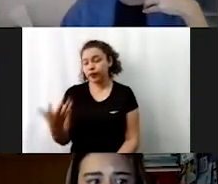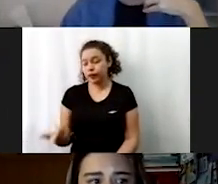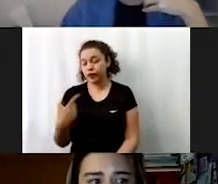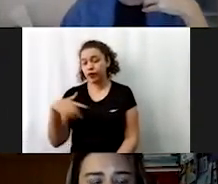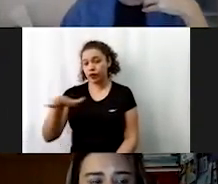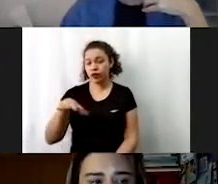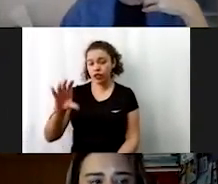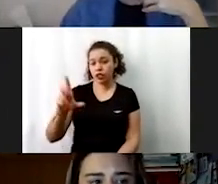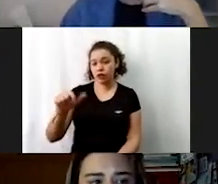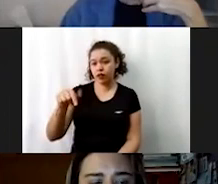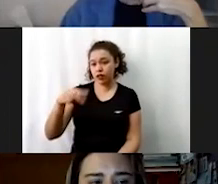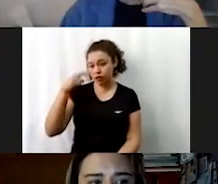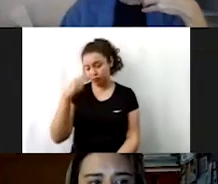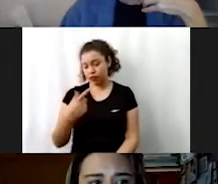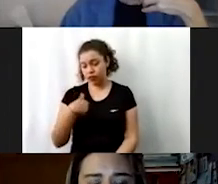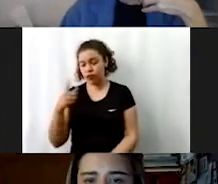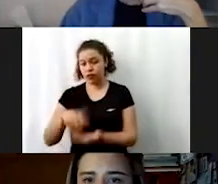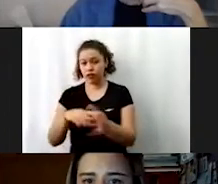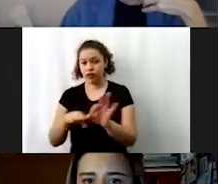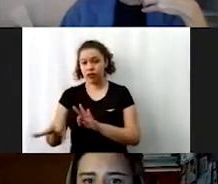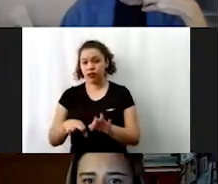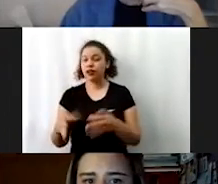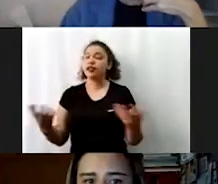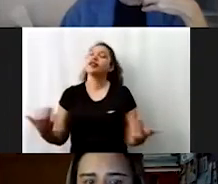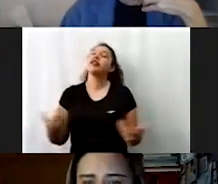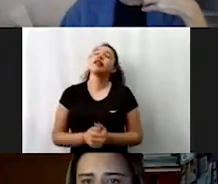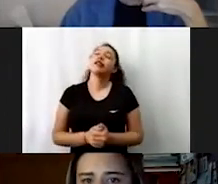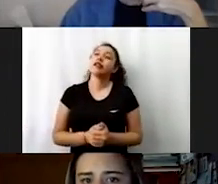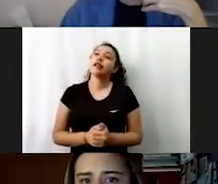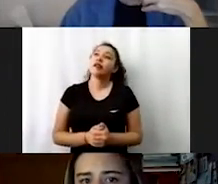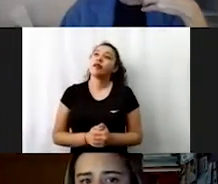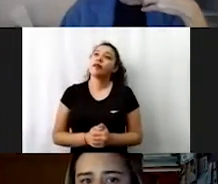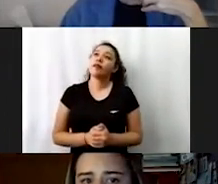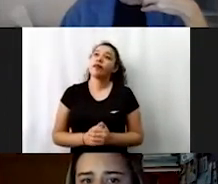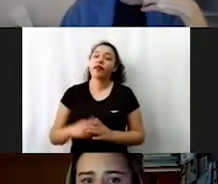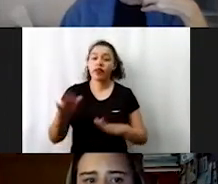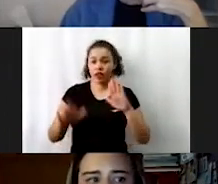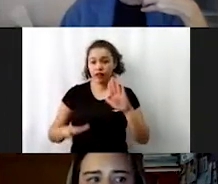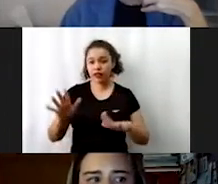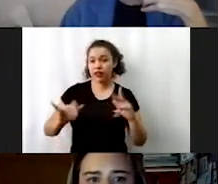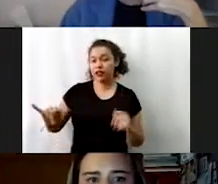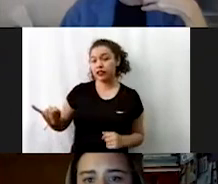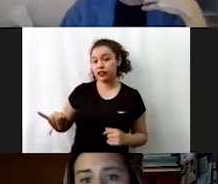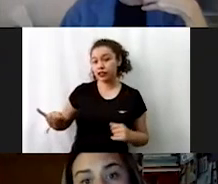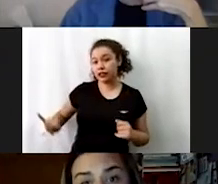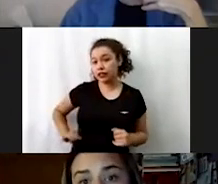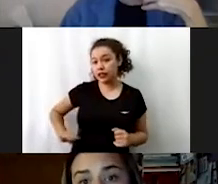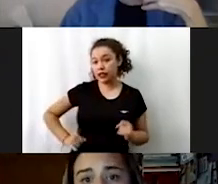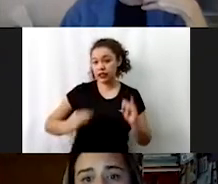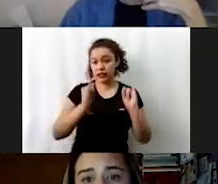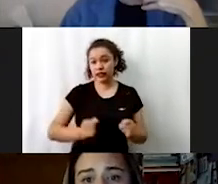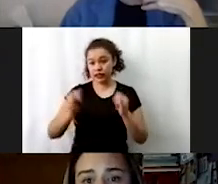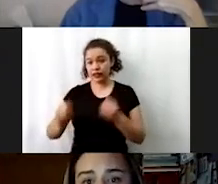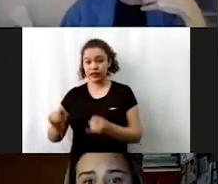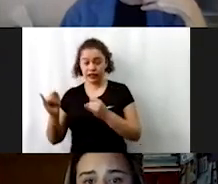México, a veces pesan más estos intereses individuales que la causa a